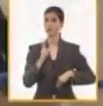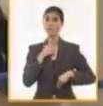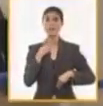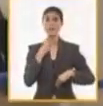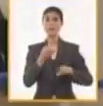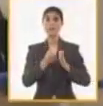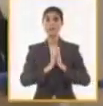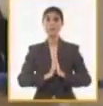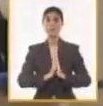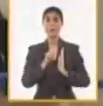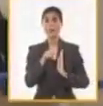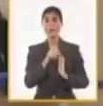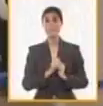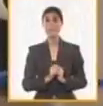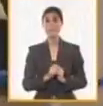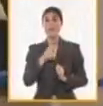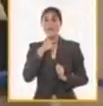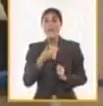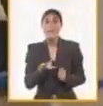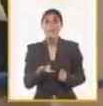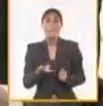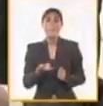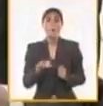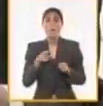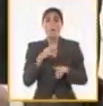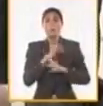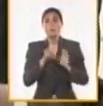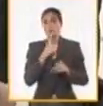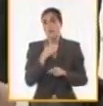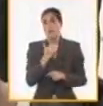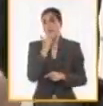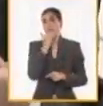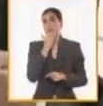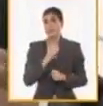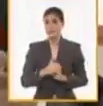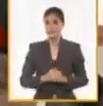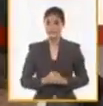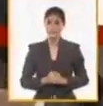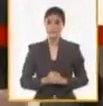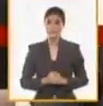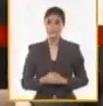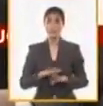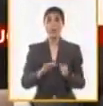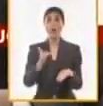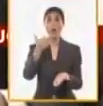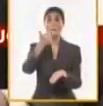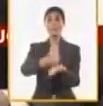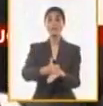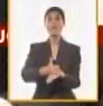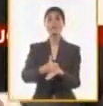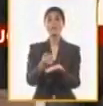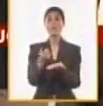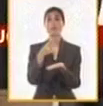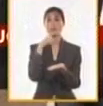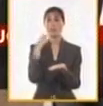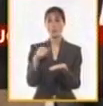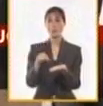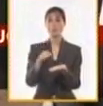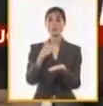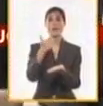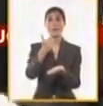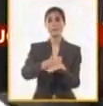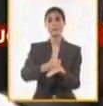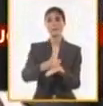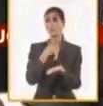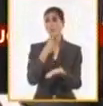de Zelensky, porque eso sería un gran crimen. Moscú no puede dejar a los rusoparlantes en Ucrania